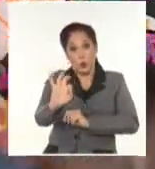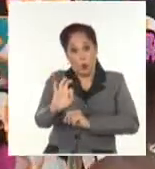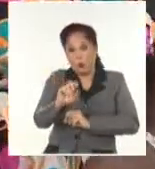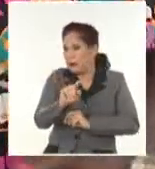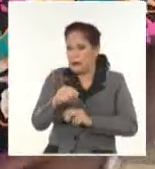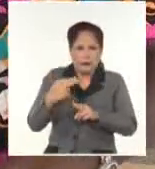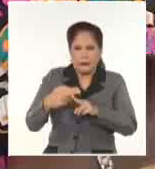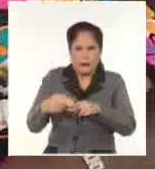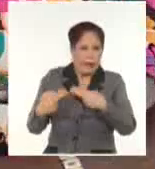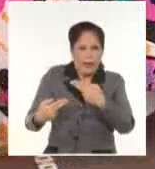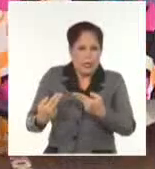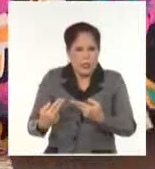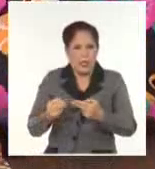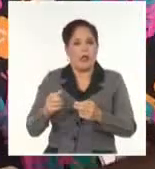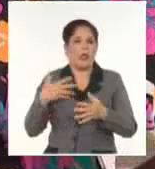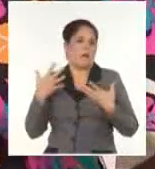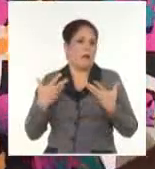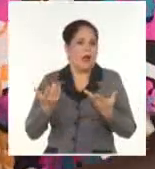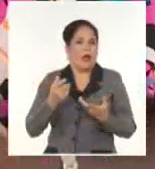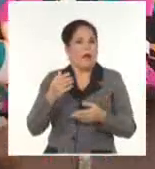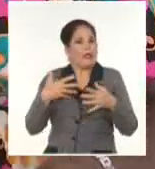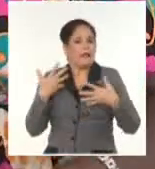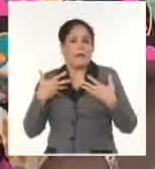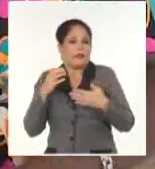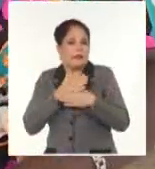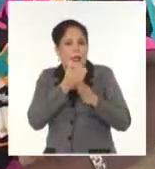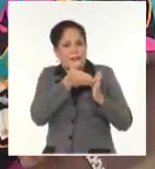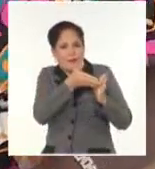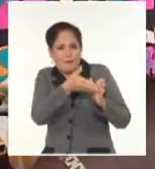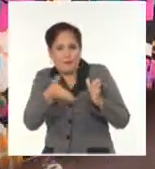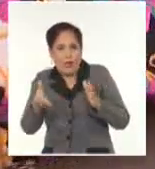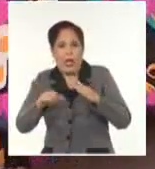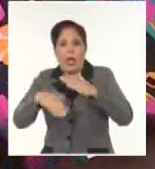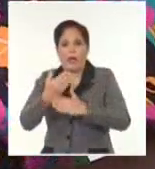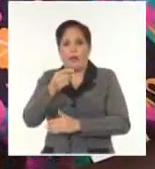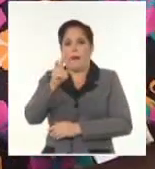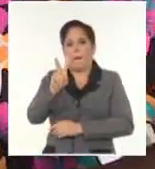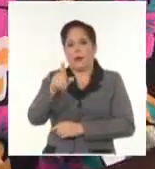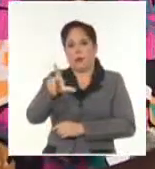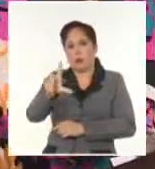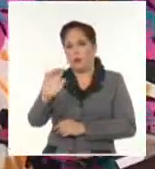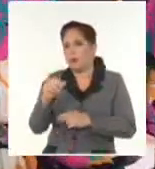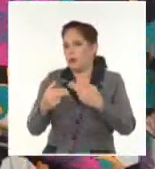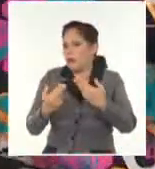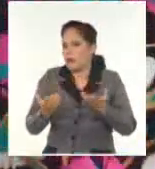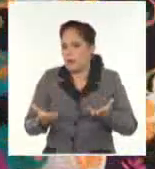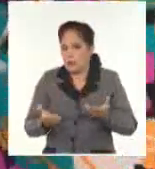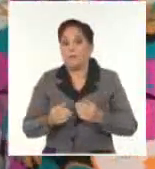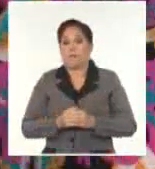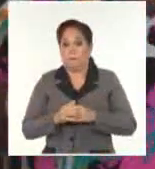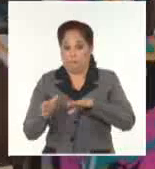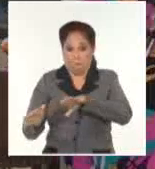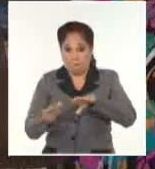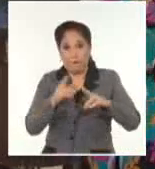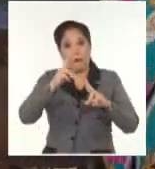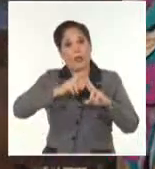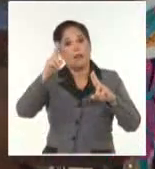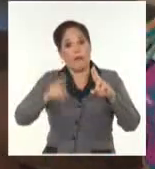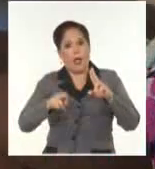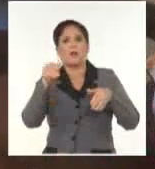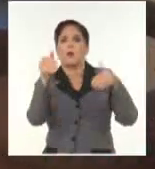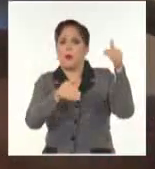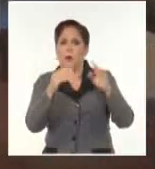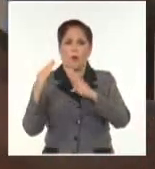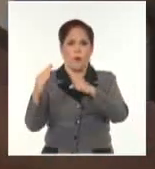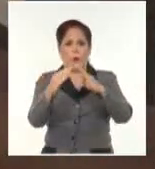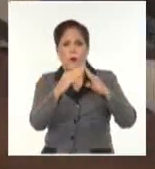acciones, qué actividades estarán aconteciendo durante estos días hasta el próximo 21 de julio? Bueno, además de las puestas en escena, tanto en